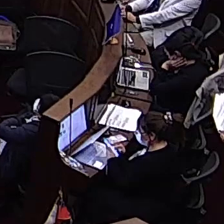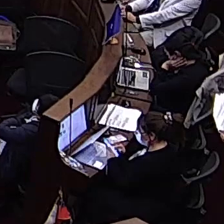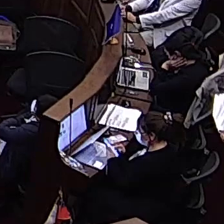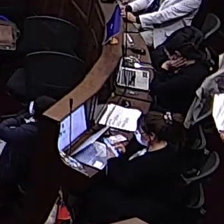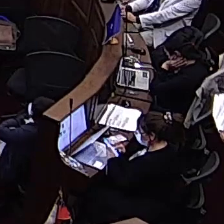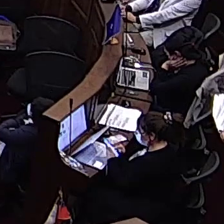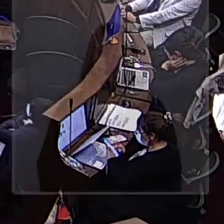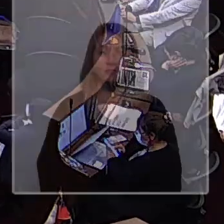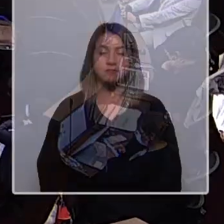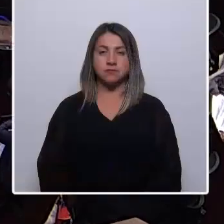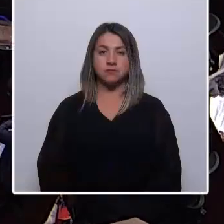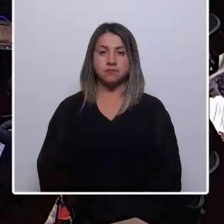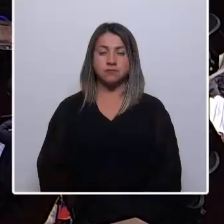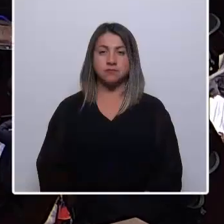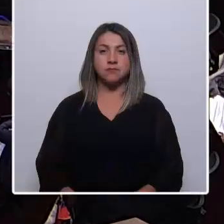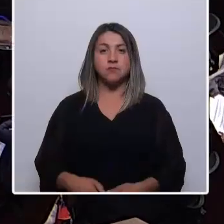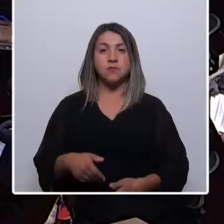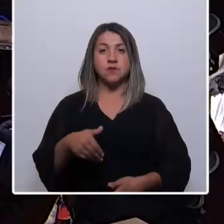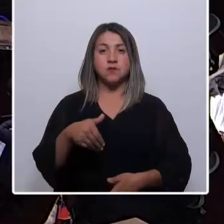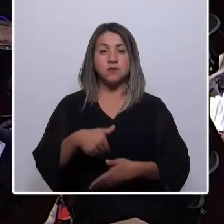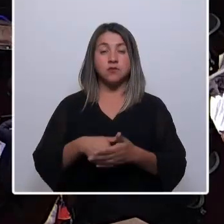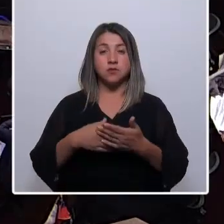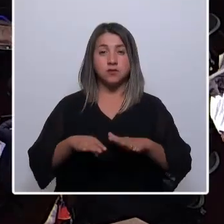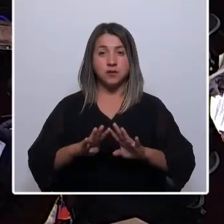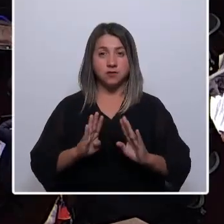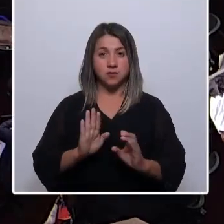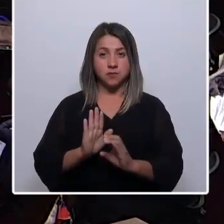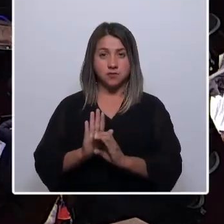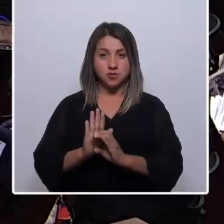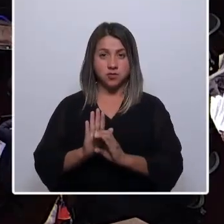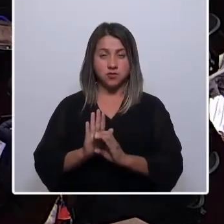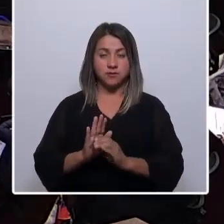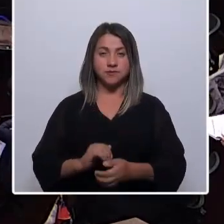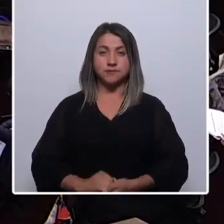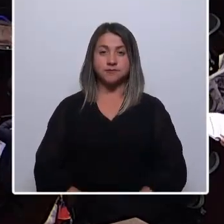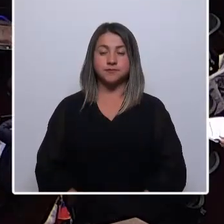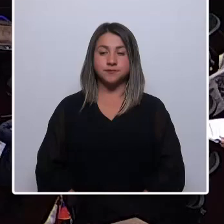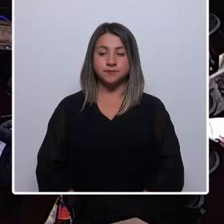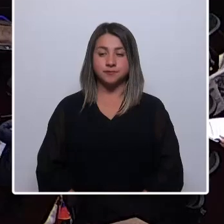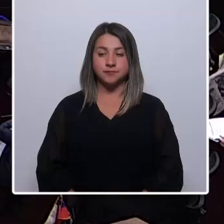Han emitido su voto, señoras y señores convencionales.